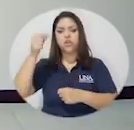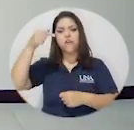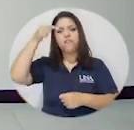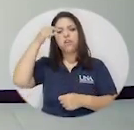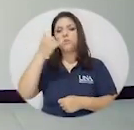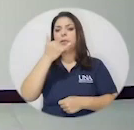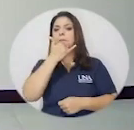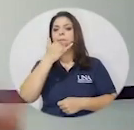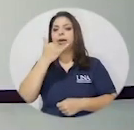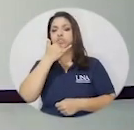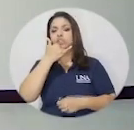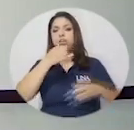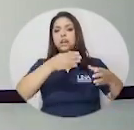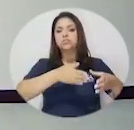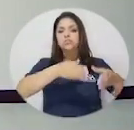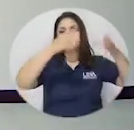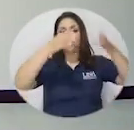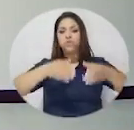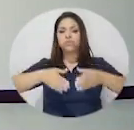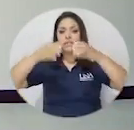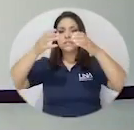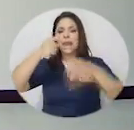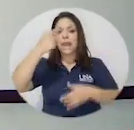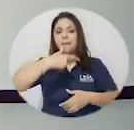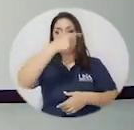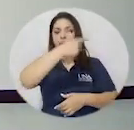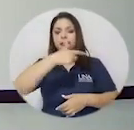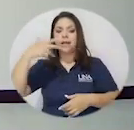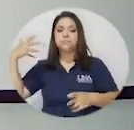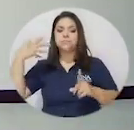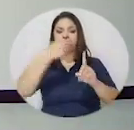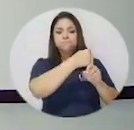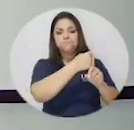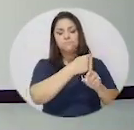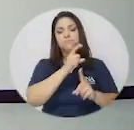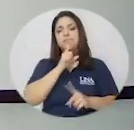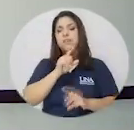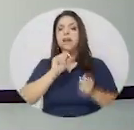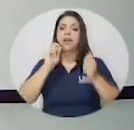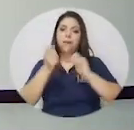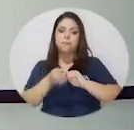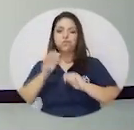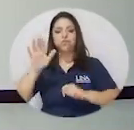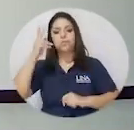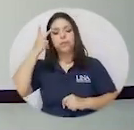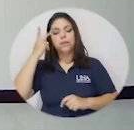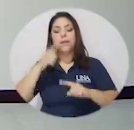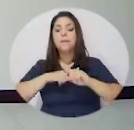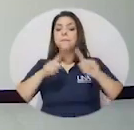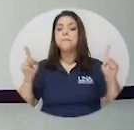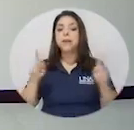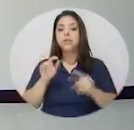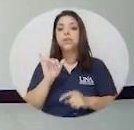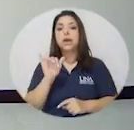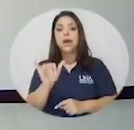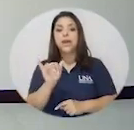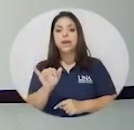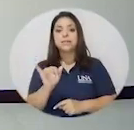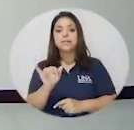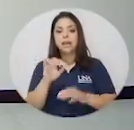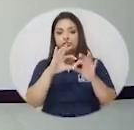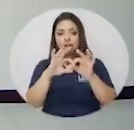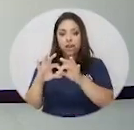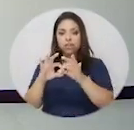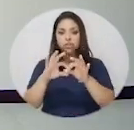Gemelas, que cambió su política exterior. Desde ese punto de vista, la relación de América Latina con Estados Unidos ha